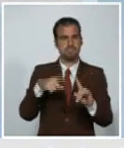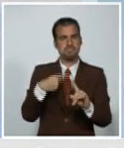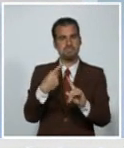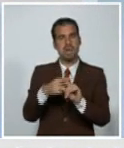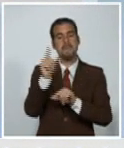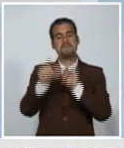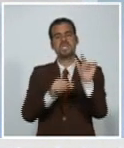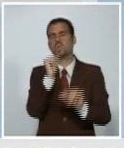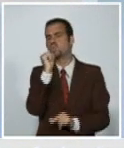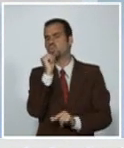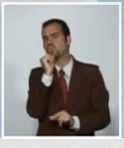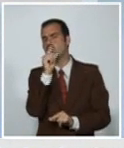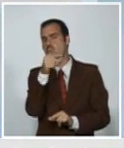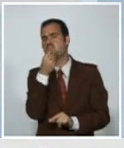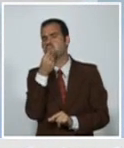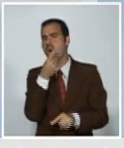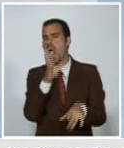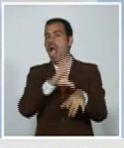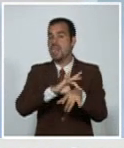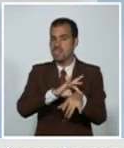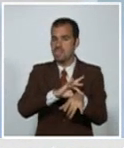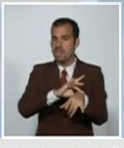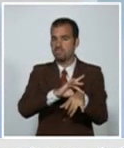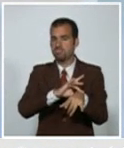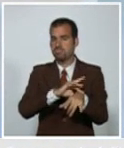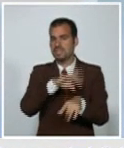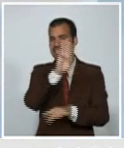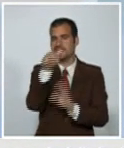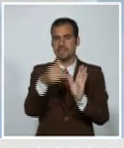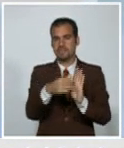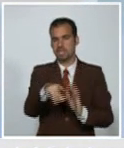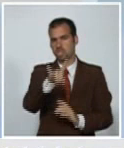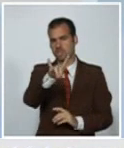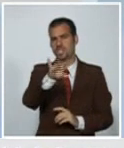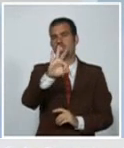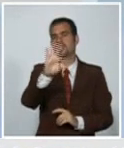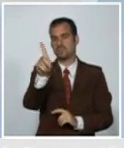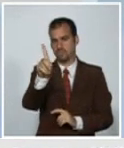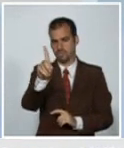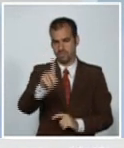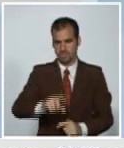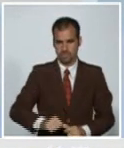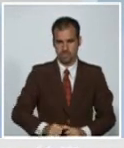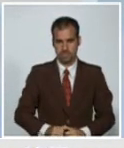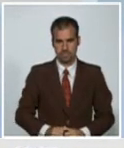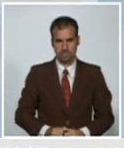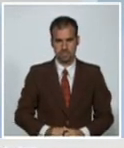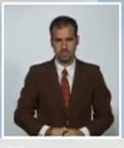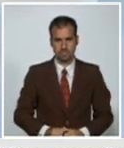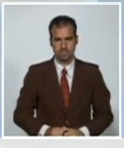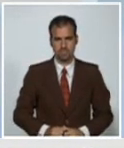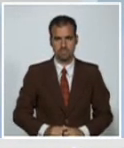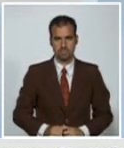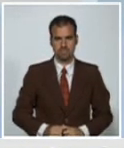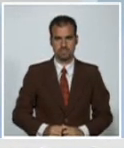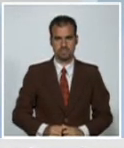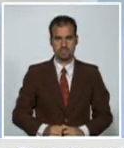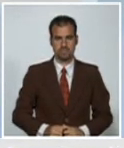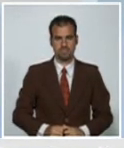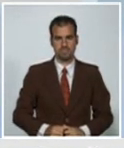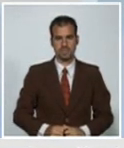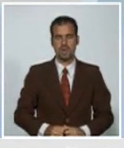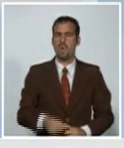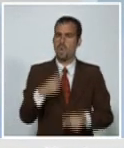sospechosos que se encuentran ingresados, 3.981, el número de personas que están en